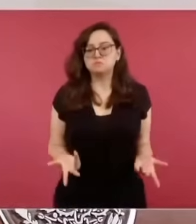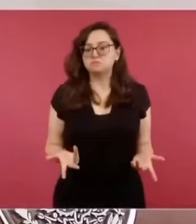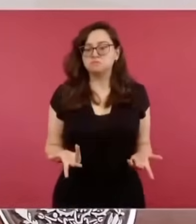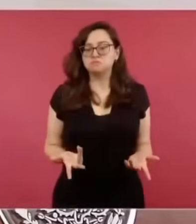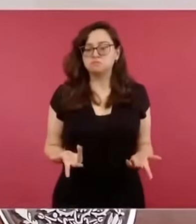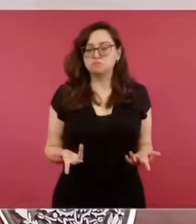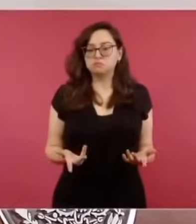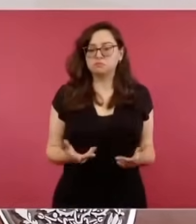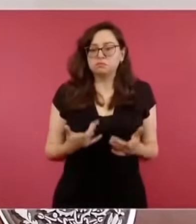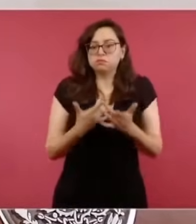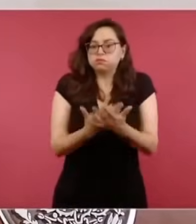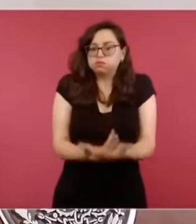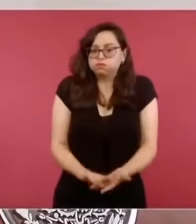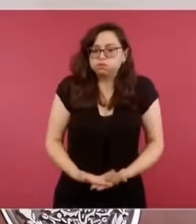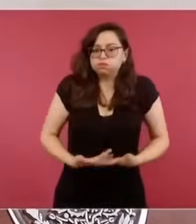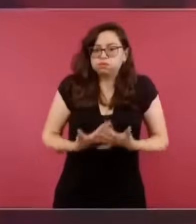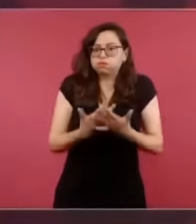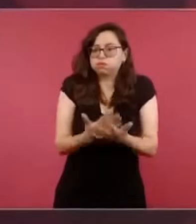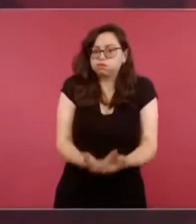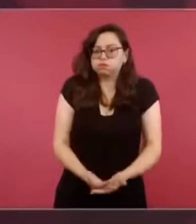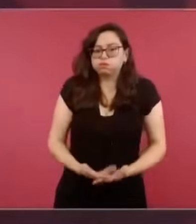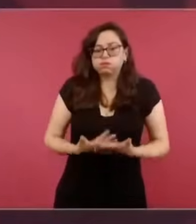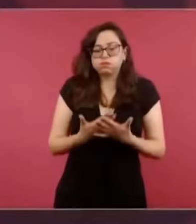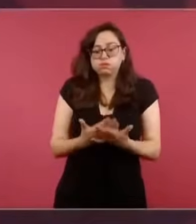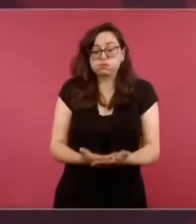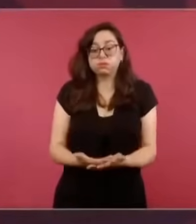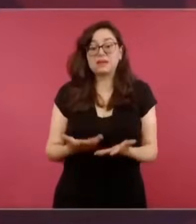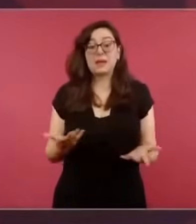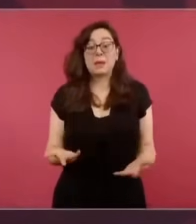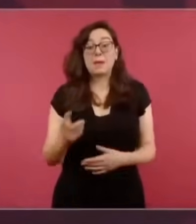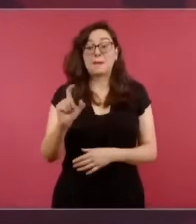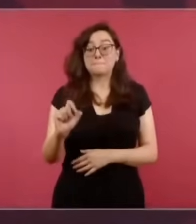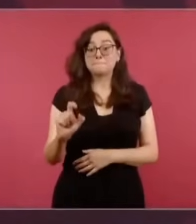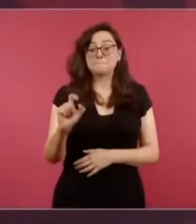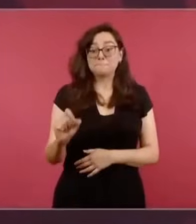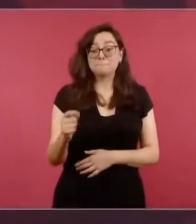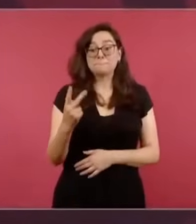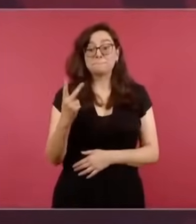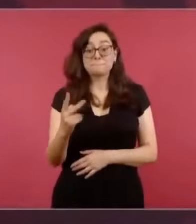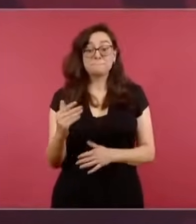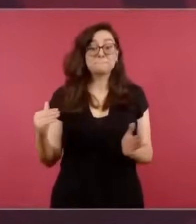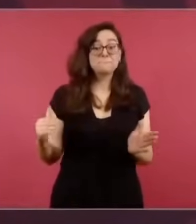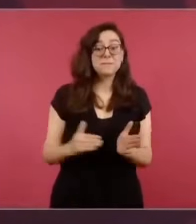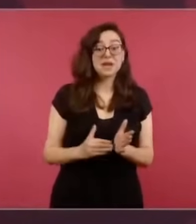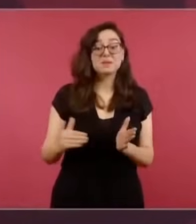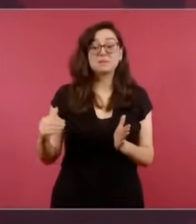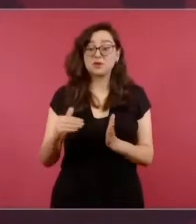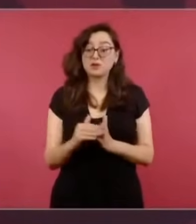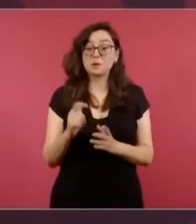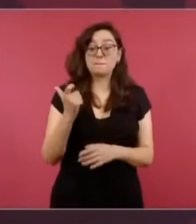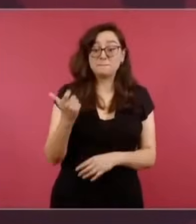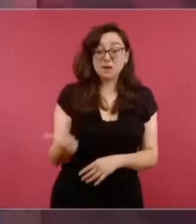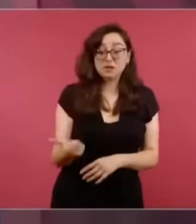o no pago de 22,000 millones de pesos,